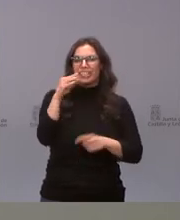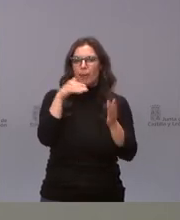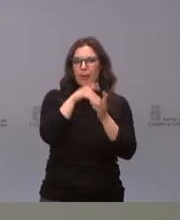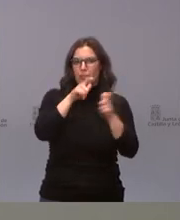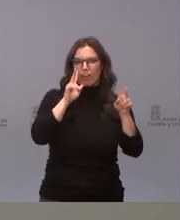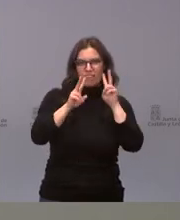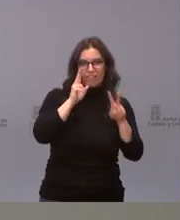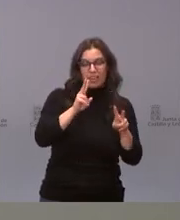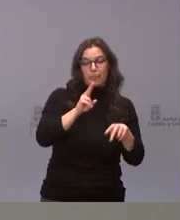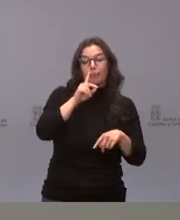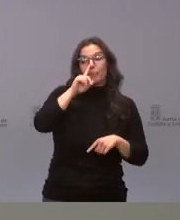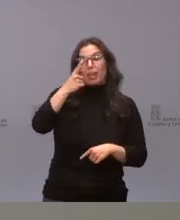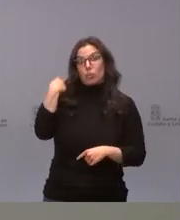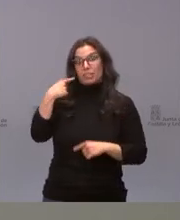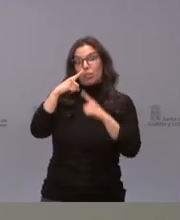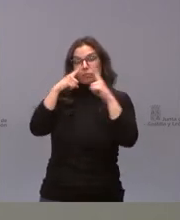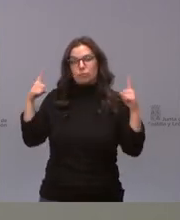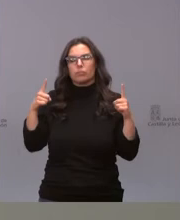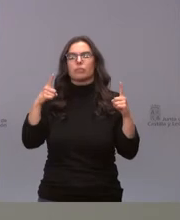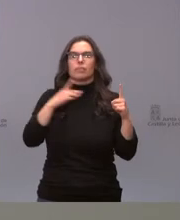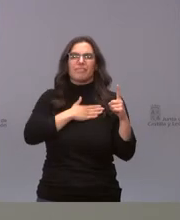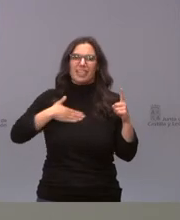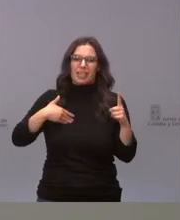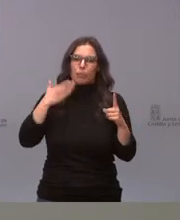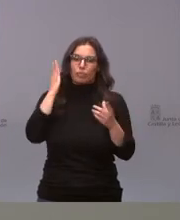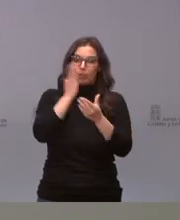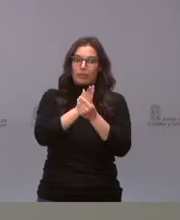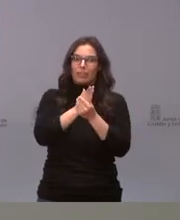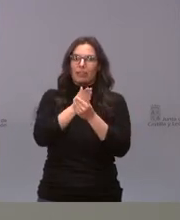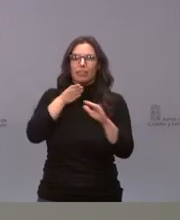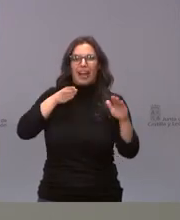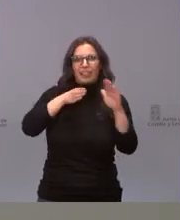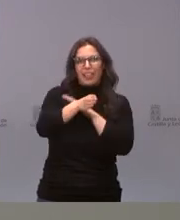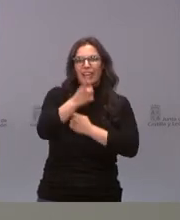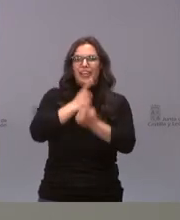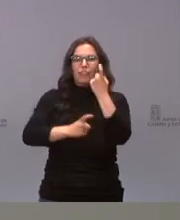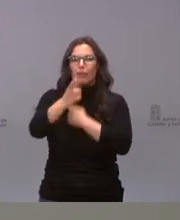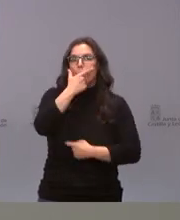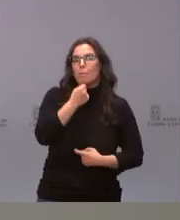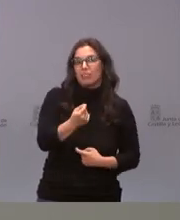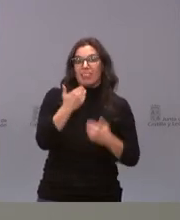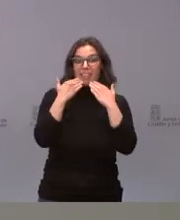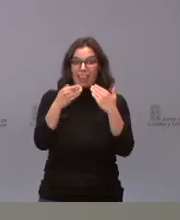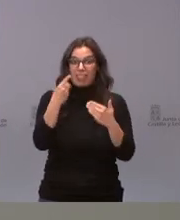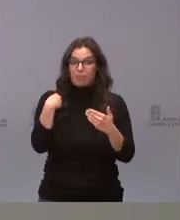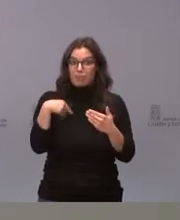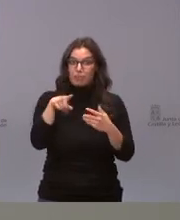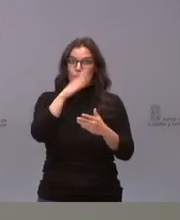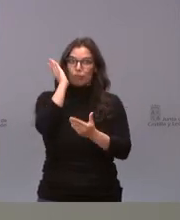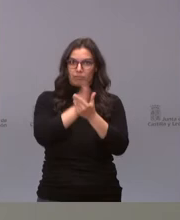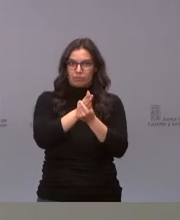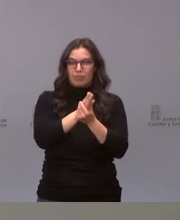2020, con la pandemia, quisimos mejorar el acceso a la información del paciente a través de la carpeta del paciente y Sacil